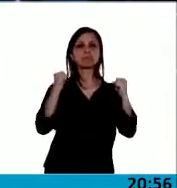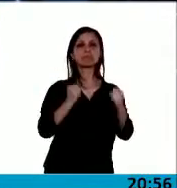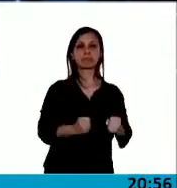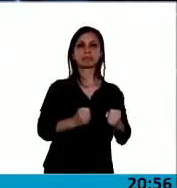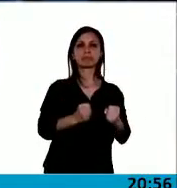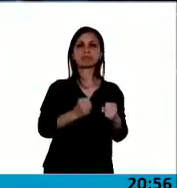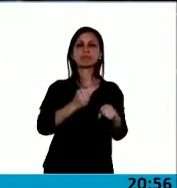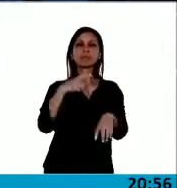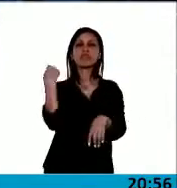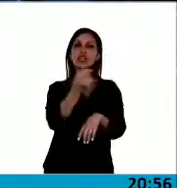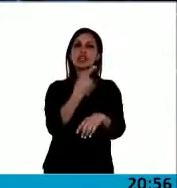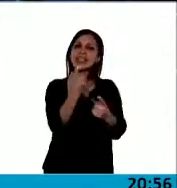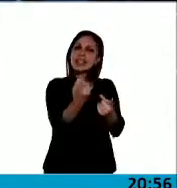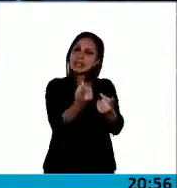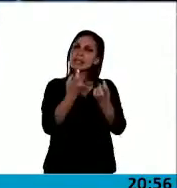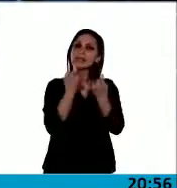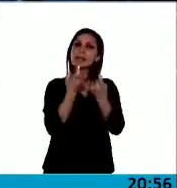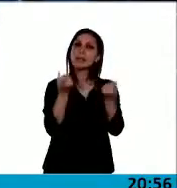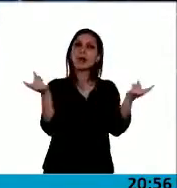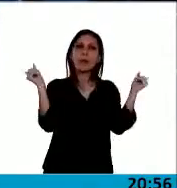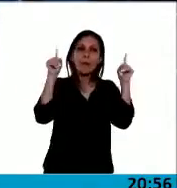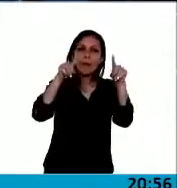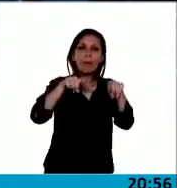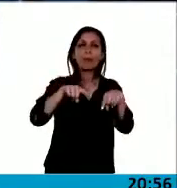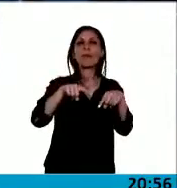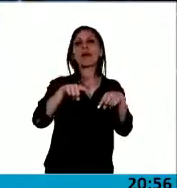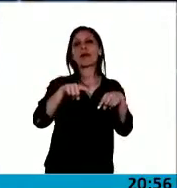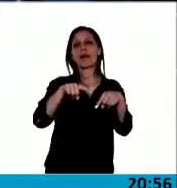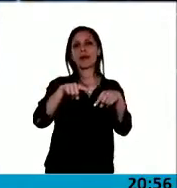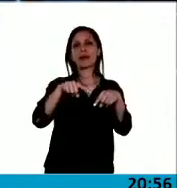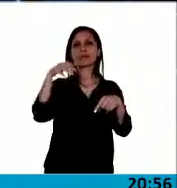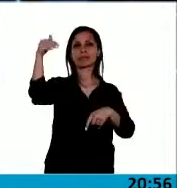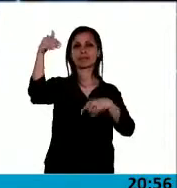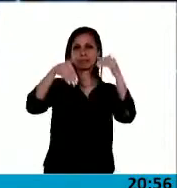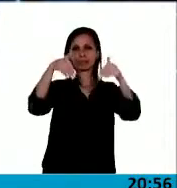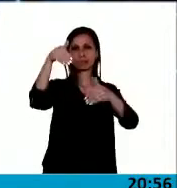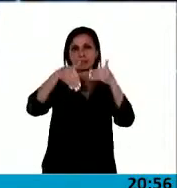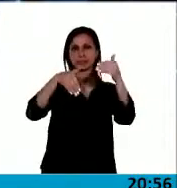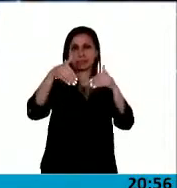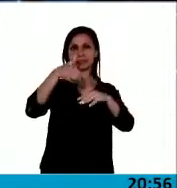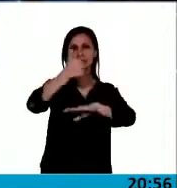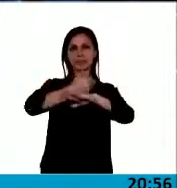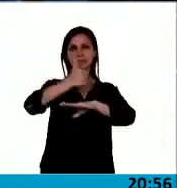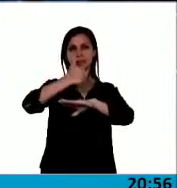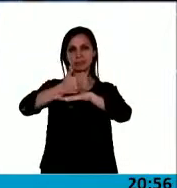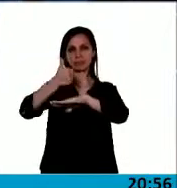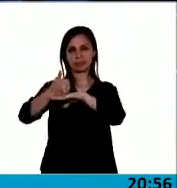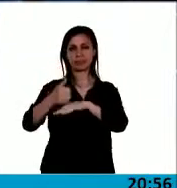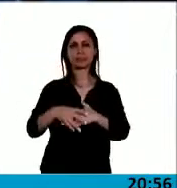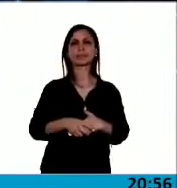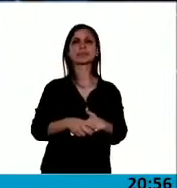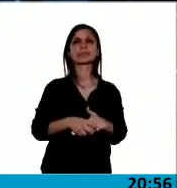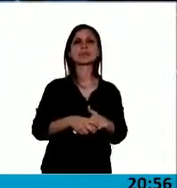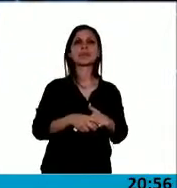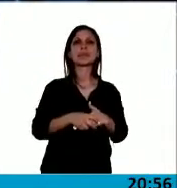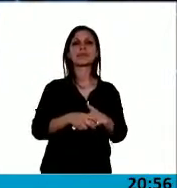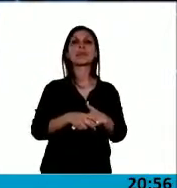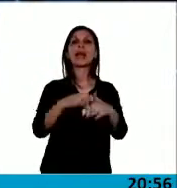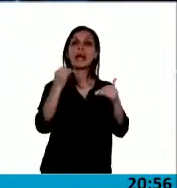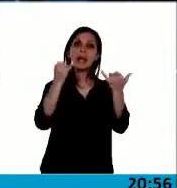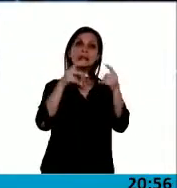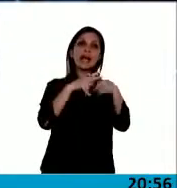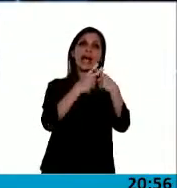que tenemos la necesidad de volver a un formato presencial, con mecanismos remotos para